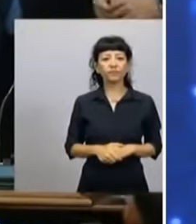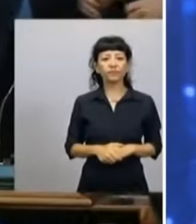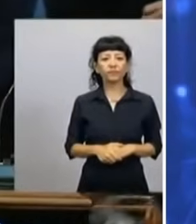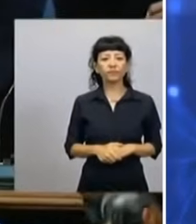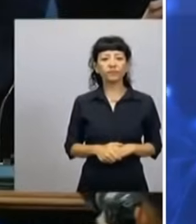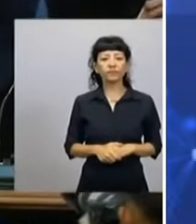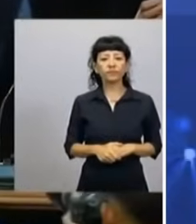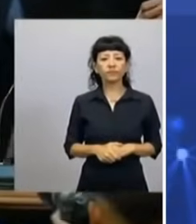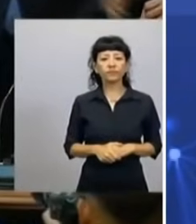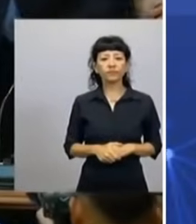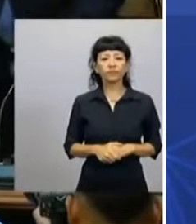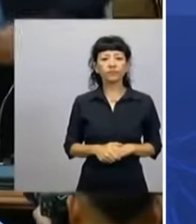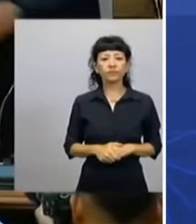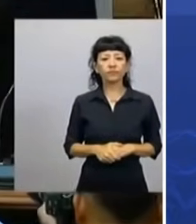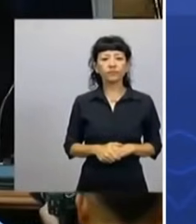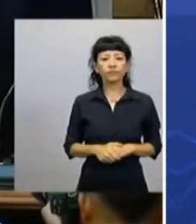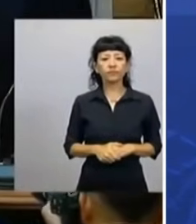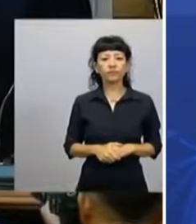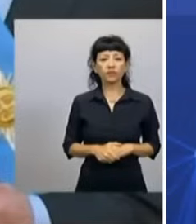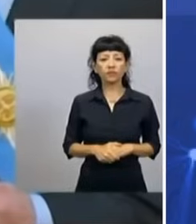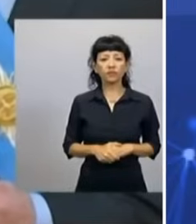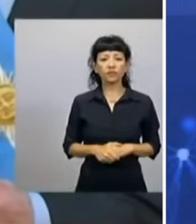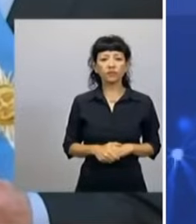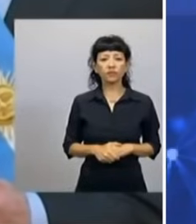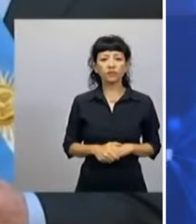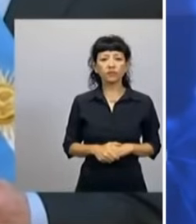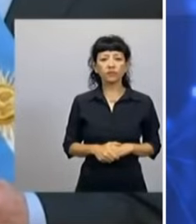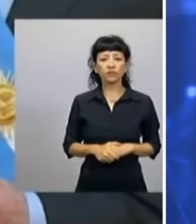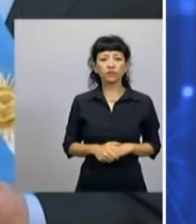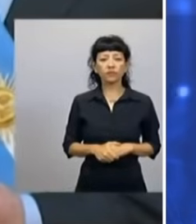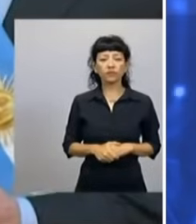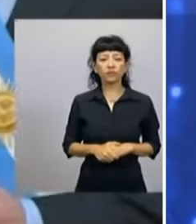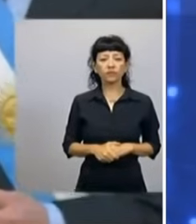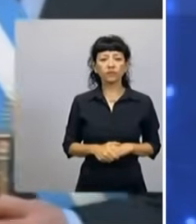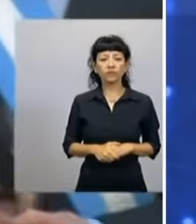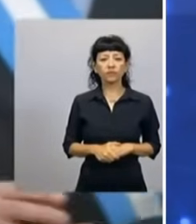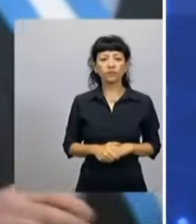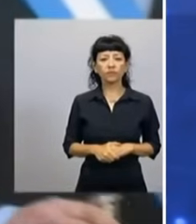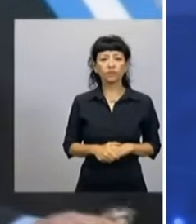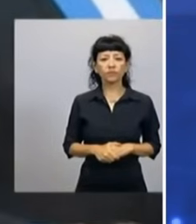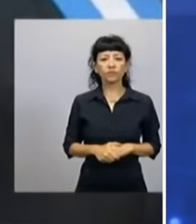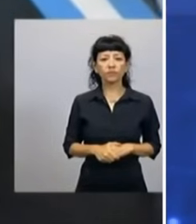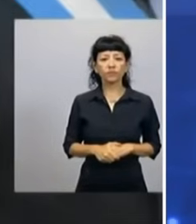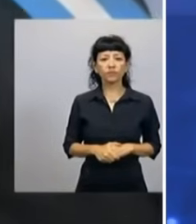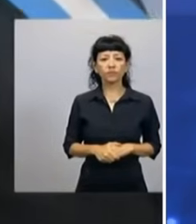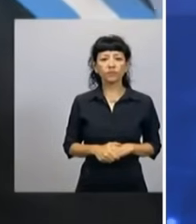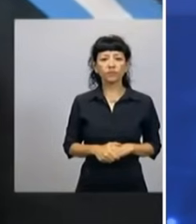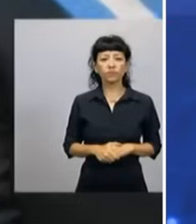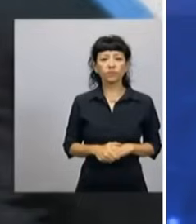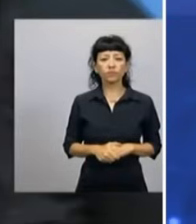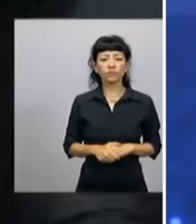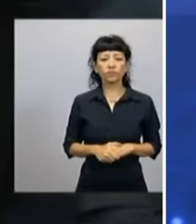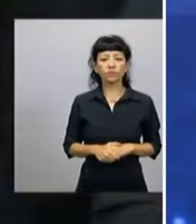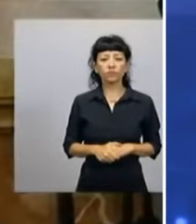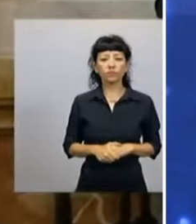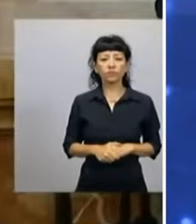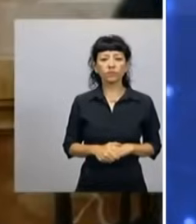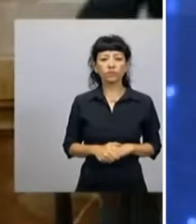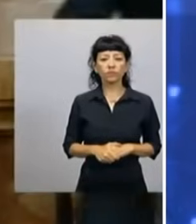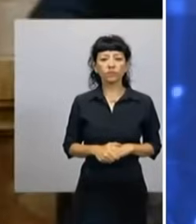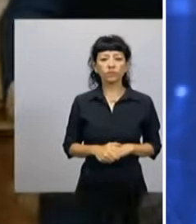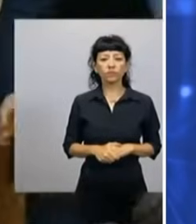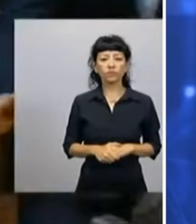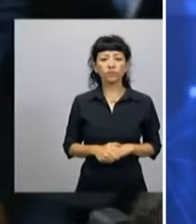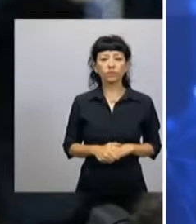Y hoy es el elemento central, la que decide absolutamente todo antes de que le llegue a Javier Milei dentro